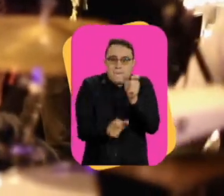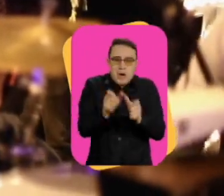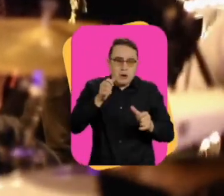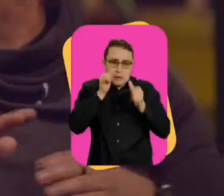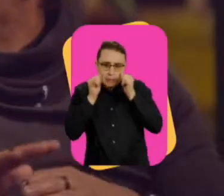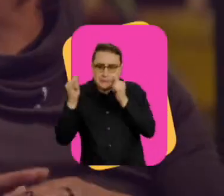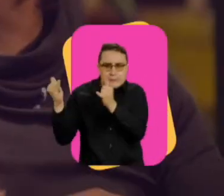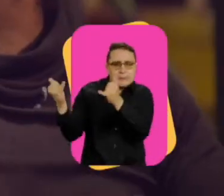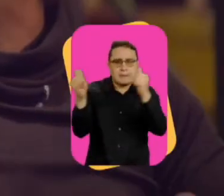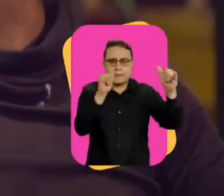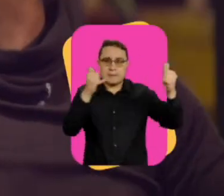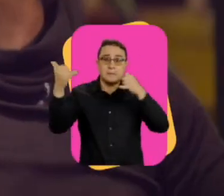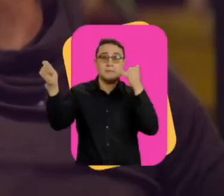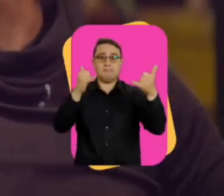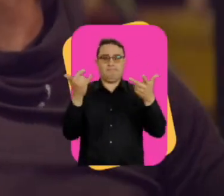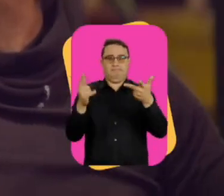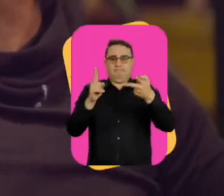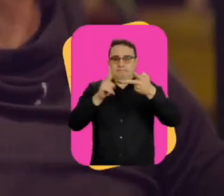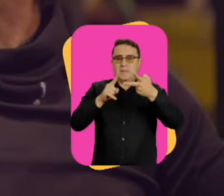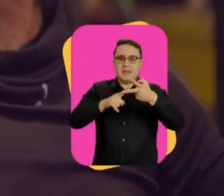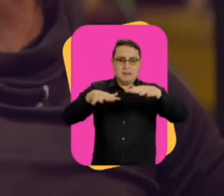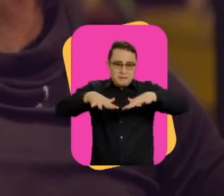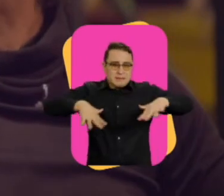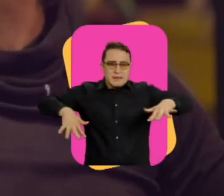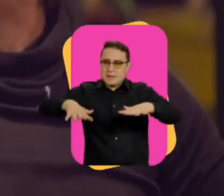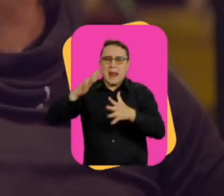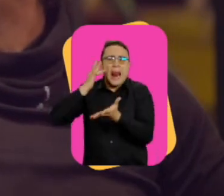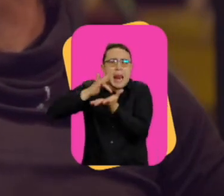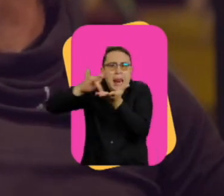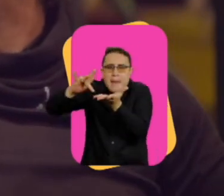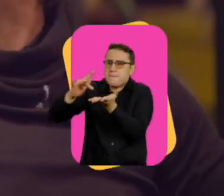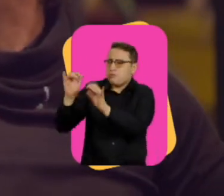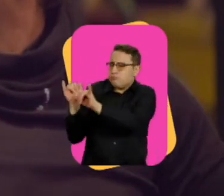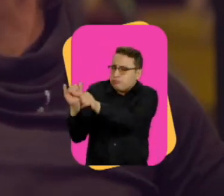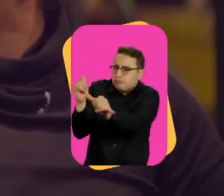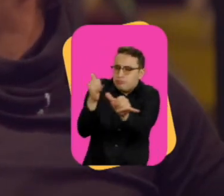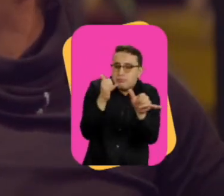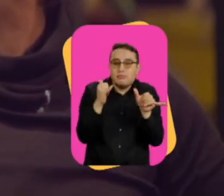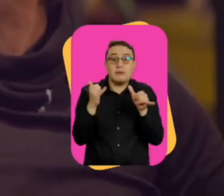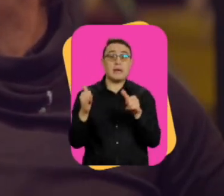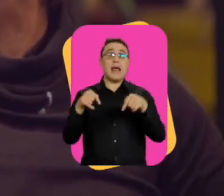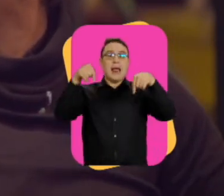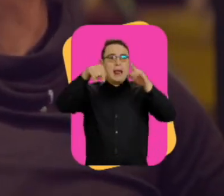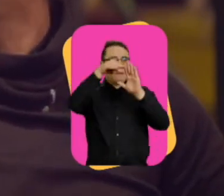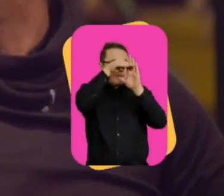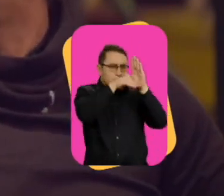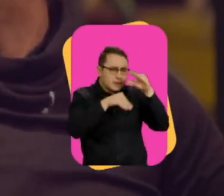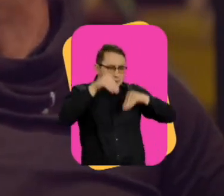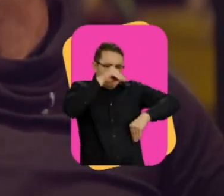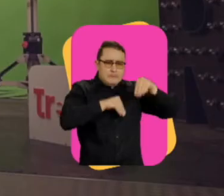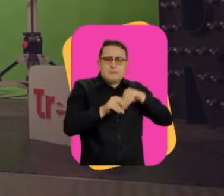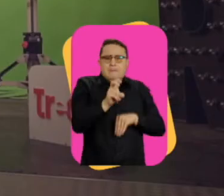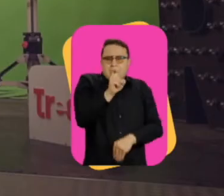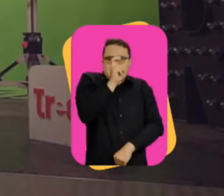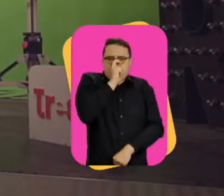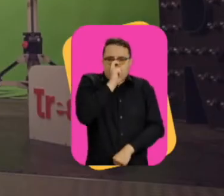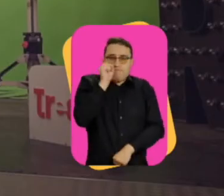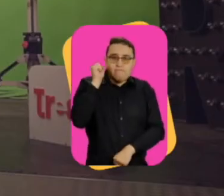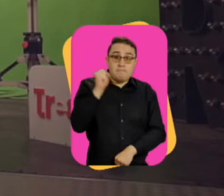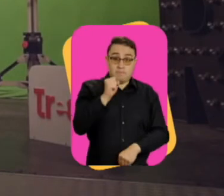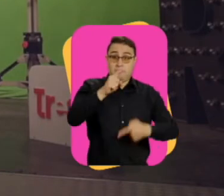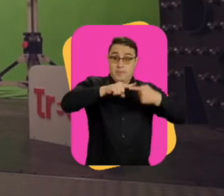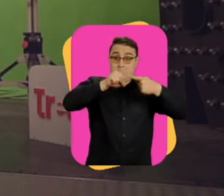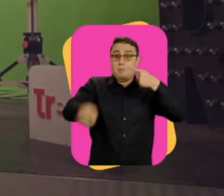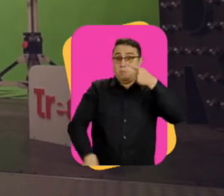reducirlo, la limpieza de los equipos. Entonces eso lo activamos y fuimos muy rigurosos con eso.